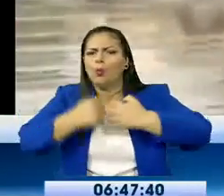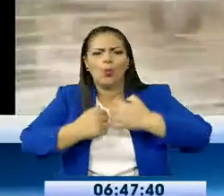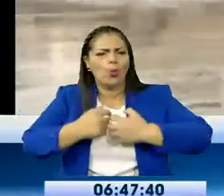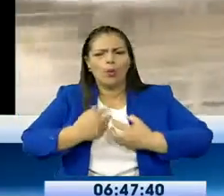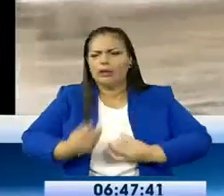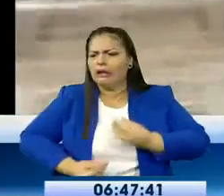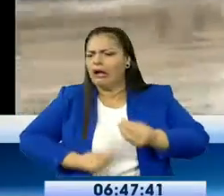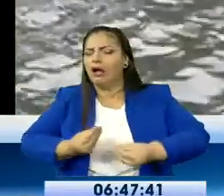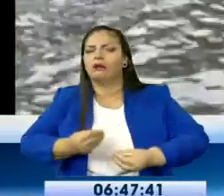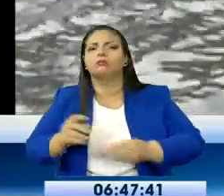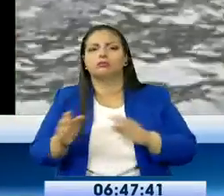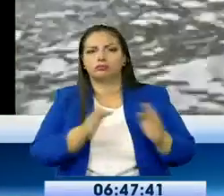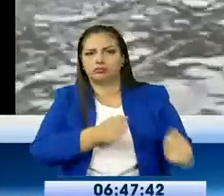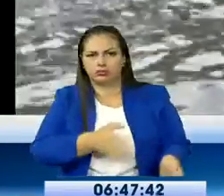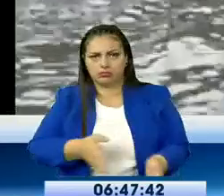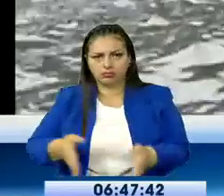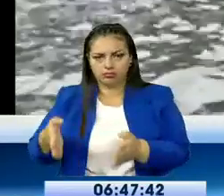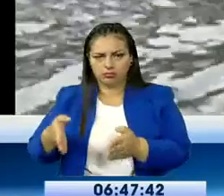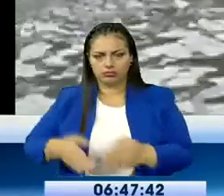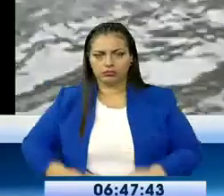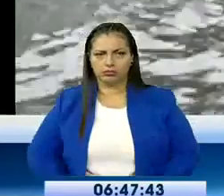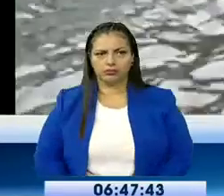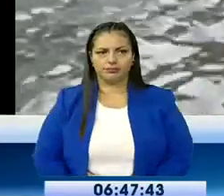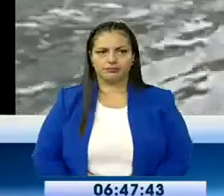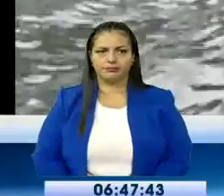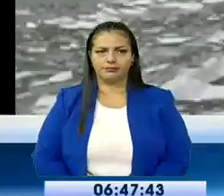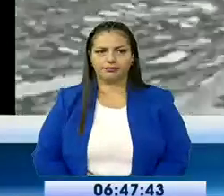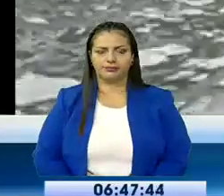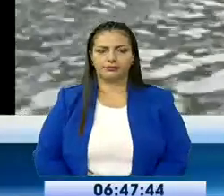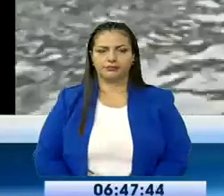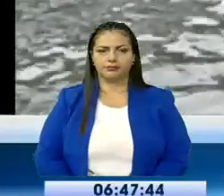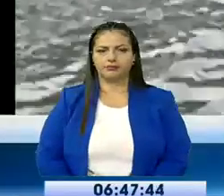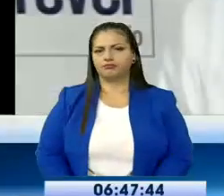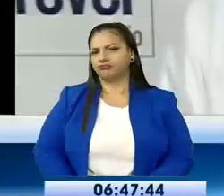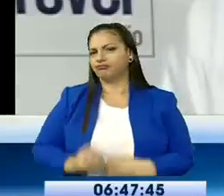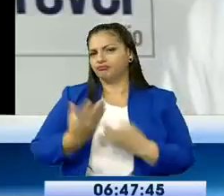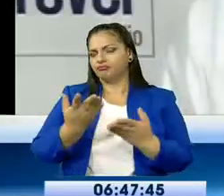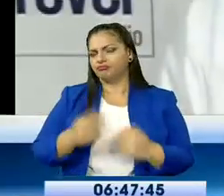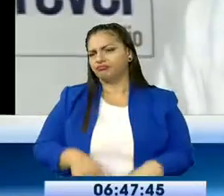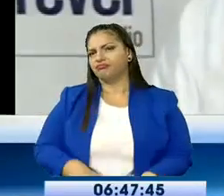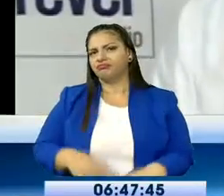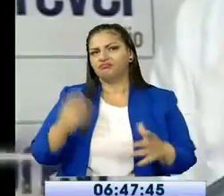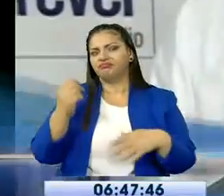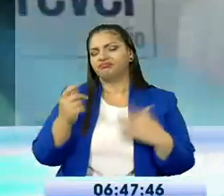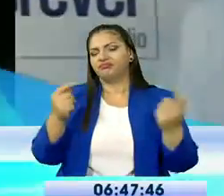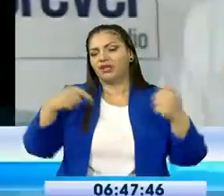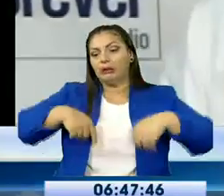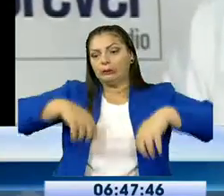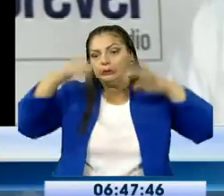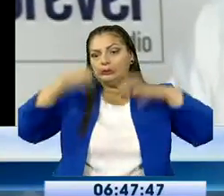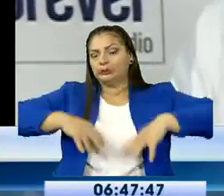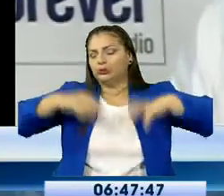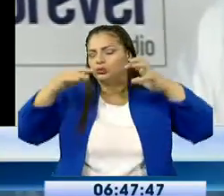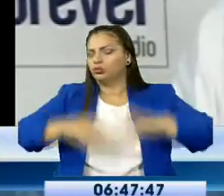tema inundaciones. Este ha sido un invierno muy duro, muy duro.